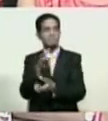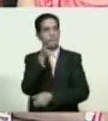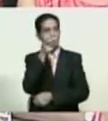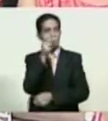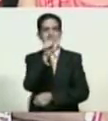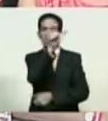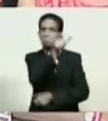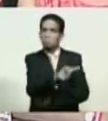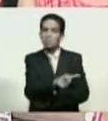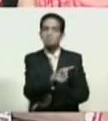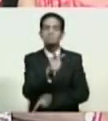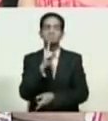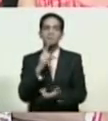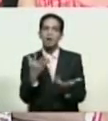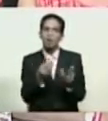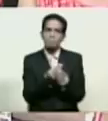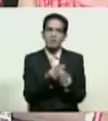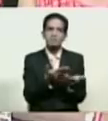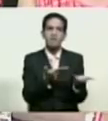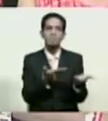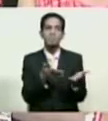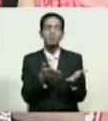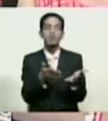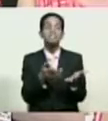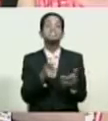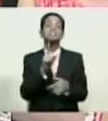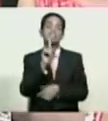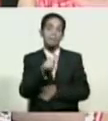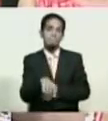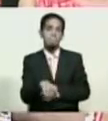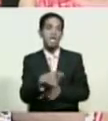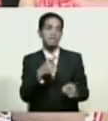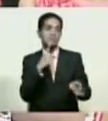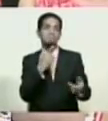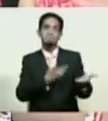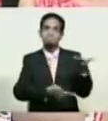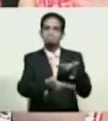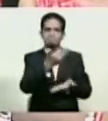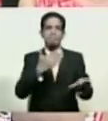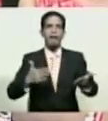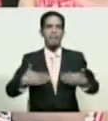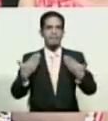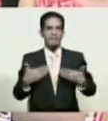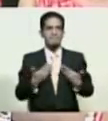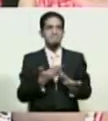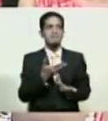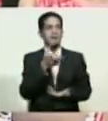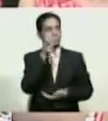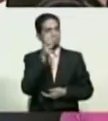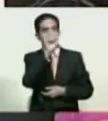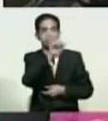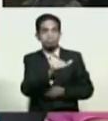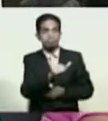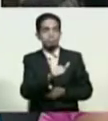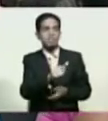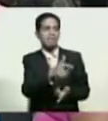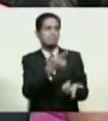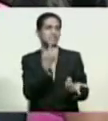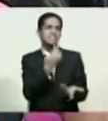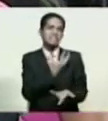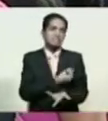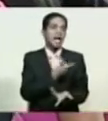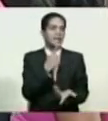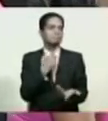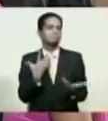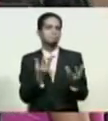pueblo, acompañándolo, también disfrutando de sus alegrías y escuchando sus penurias. Fuimos allí al corazón de la